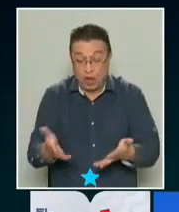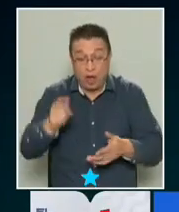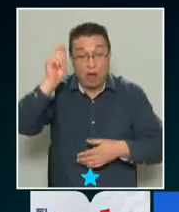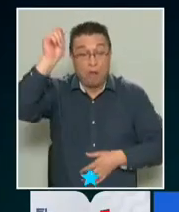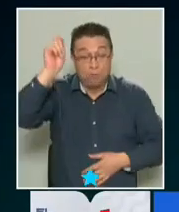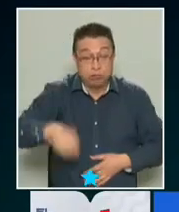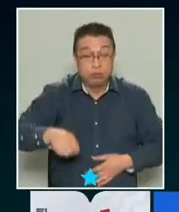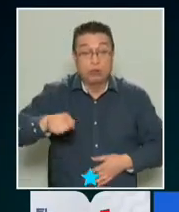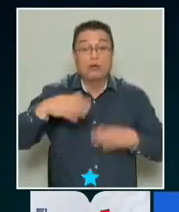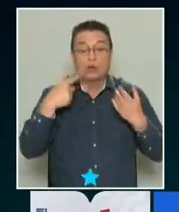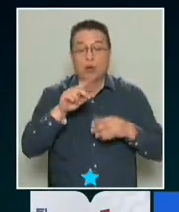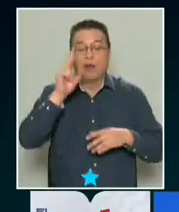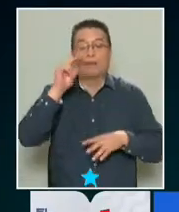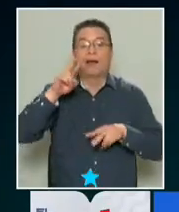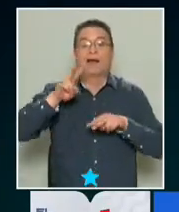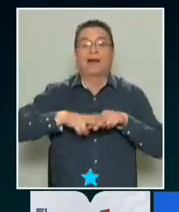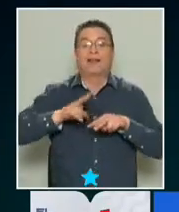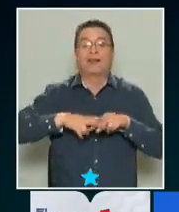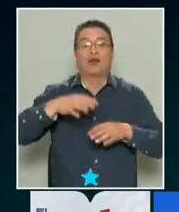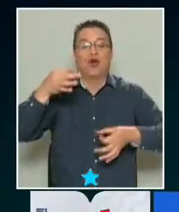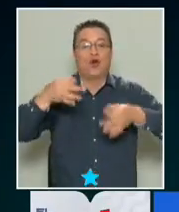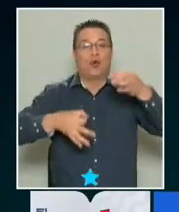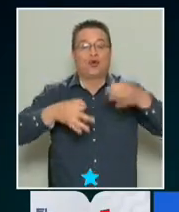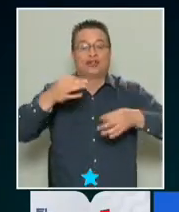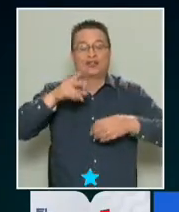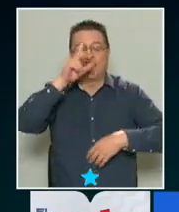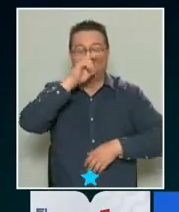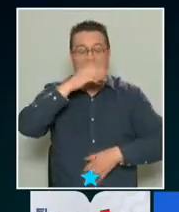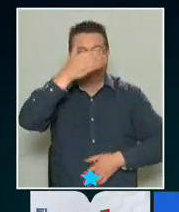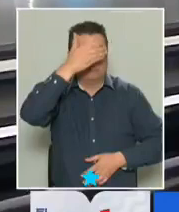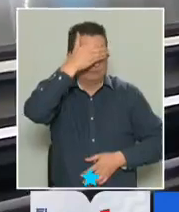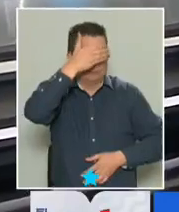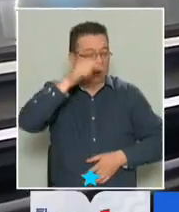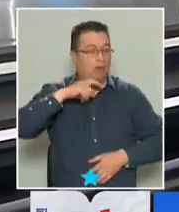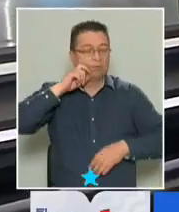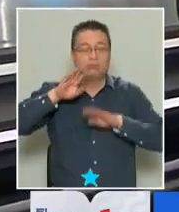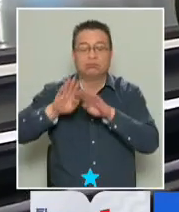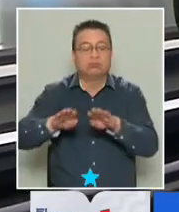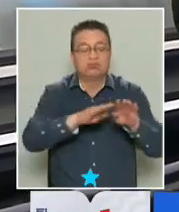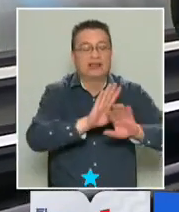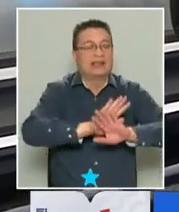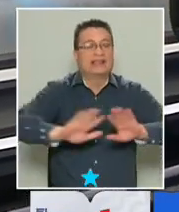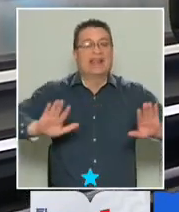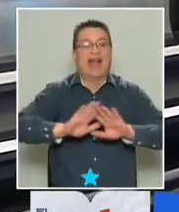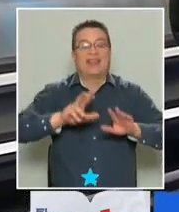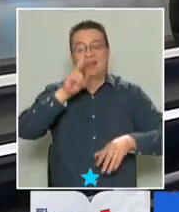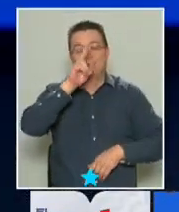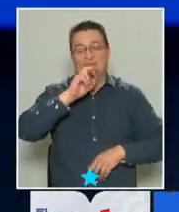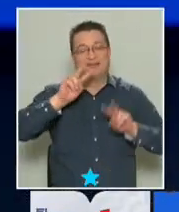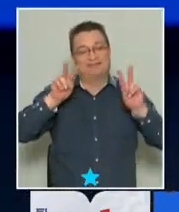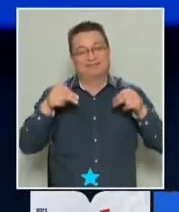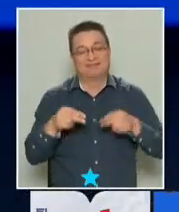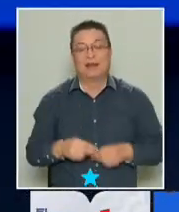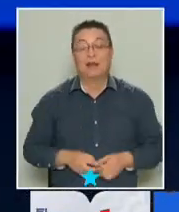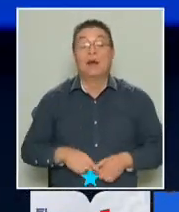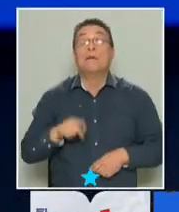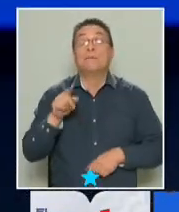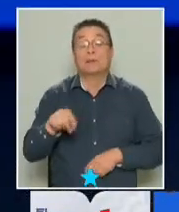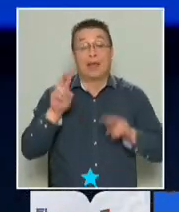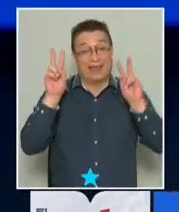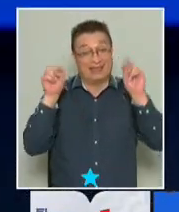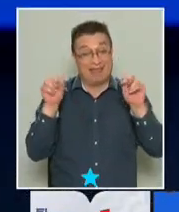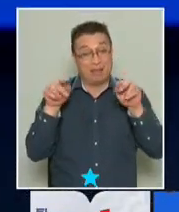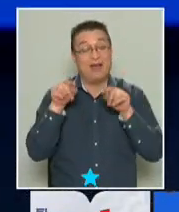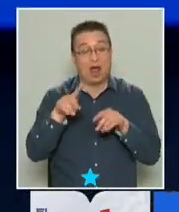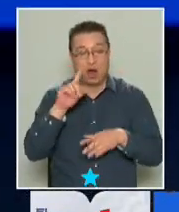en esta imagen antigua de la justicia que es ciega porque el fondo no ve a quién está juzgar en el siguiente artículo hay un tema y una